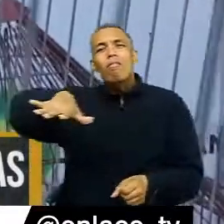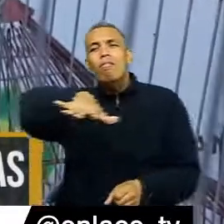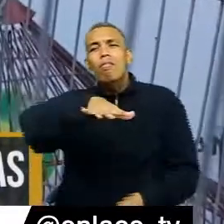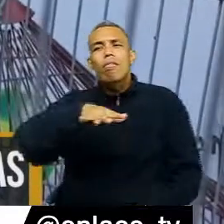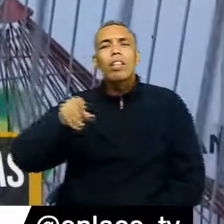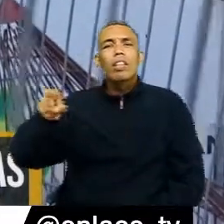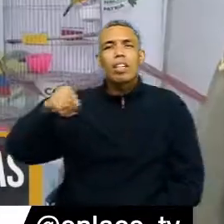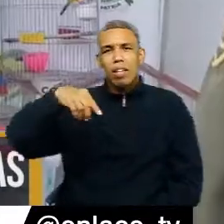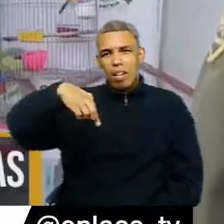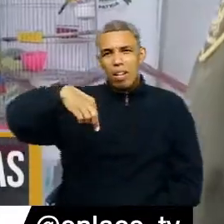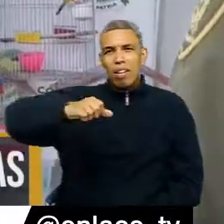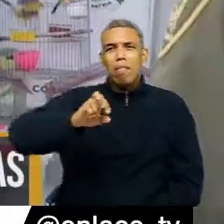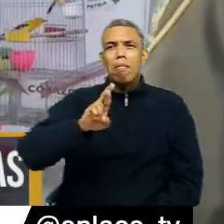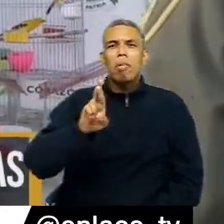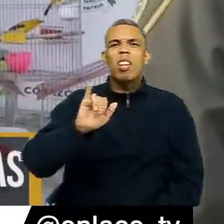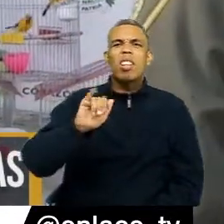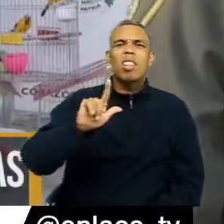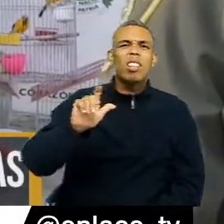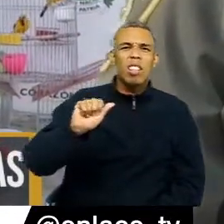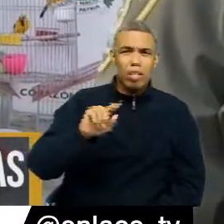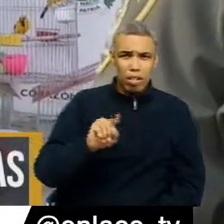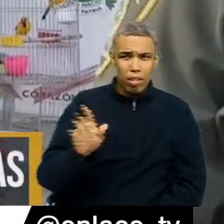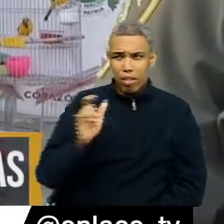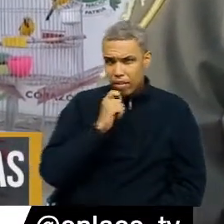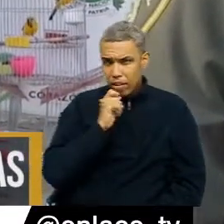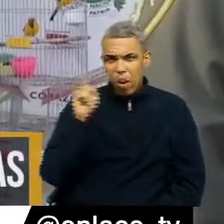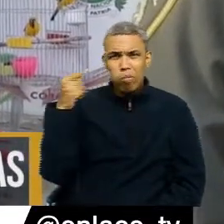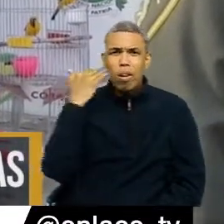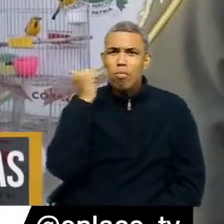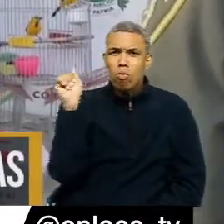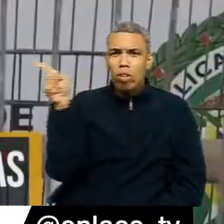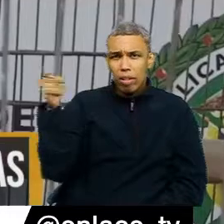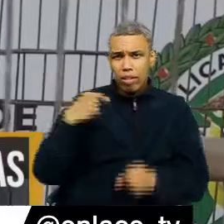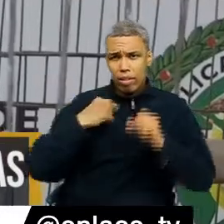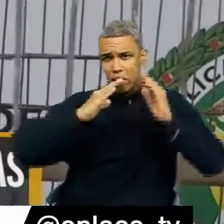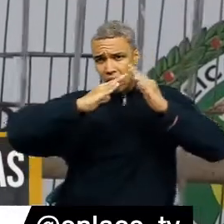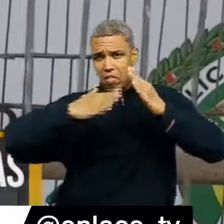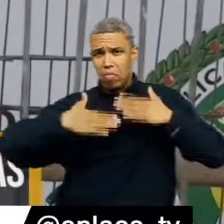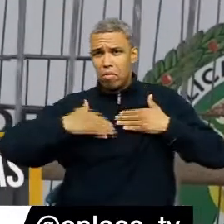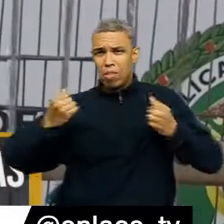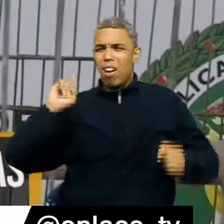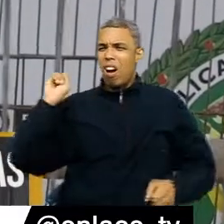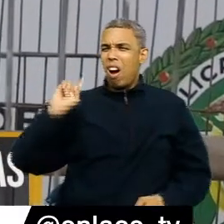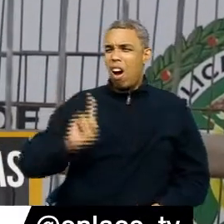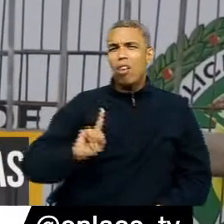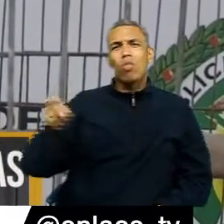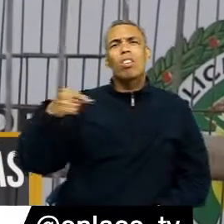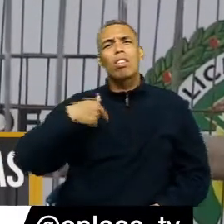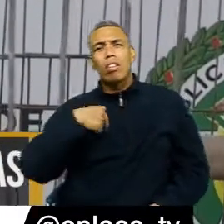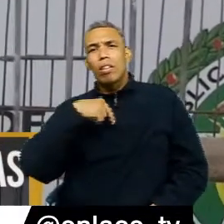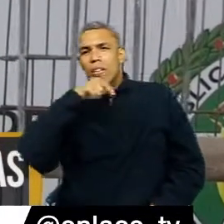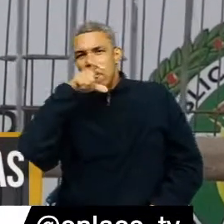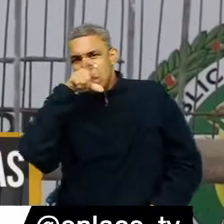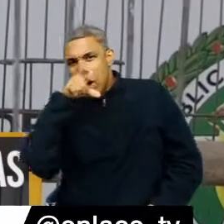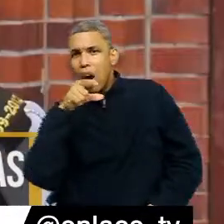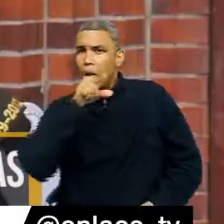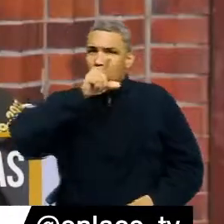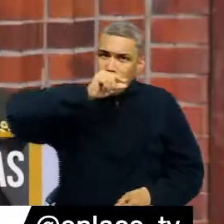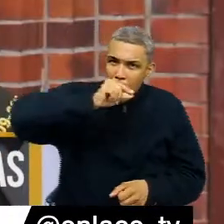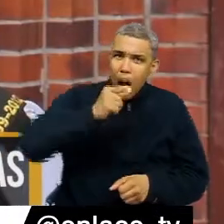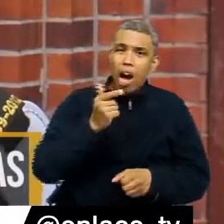esa jurisdicción, donde advertían de la propietaria de una vivienda que desde hacía varios años tenía las especies en cautiverio. Se